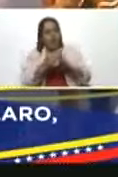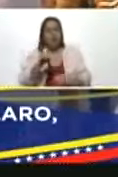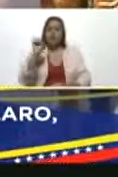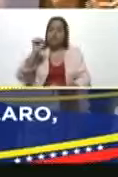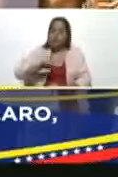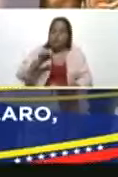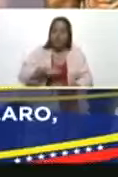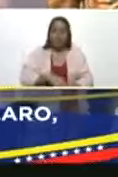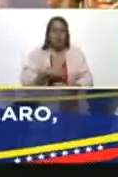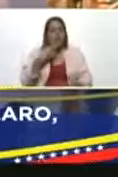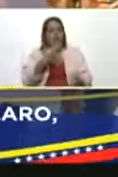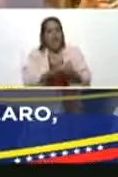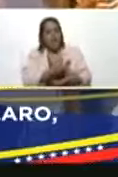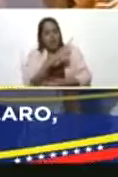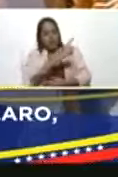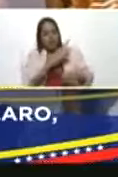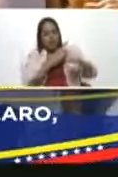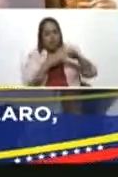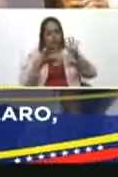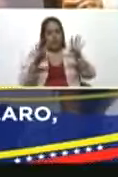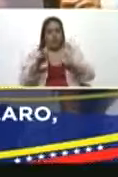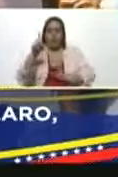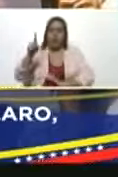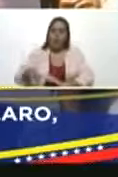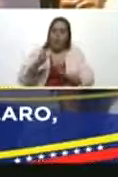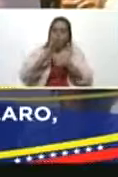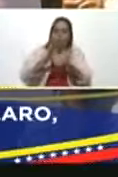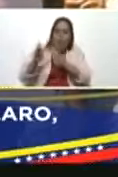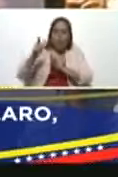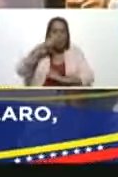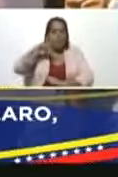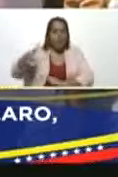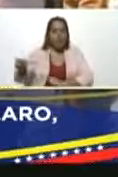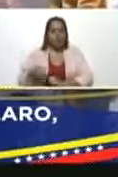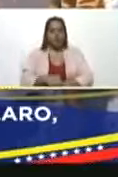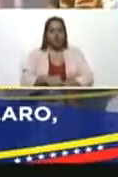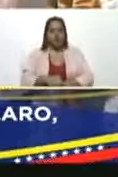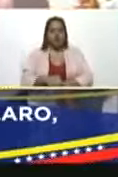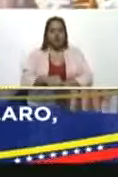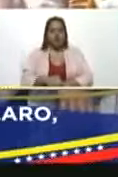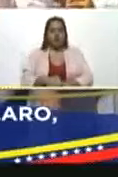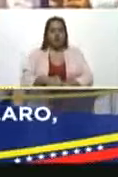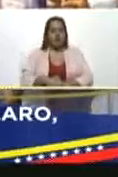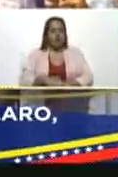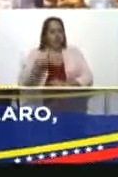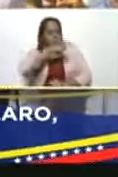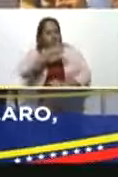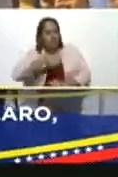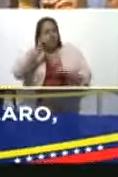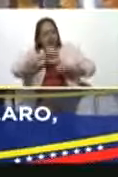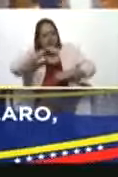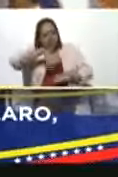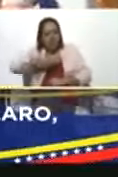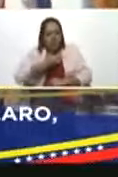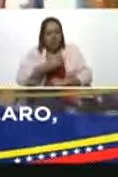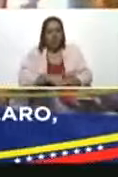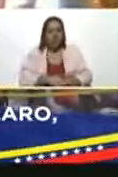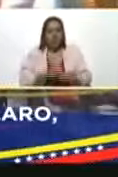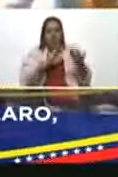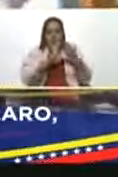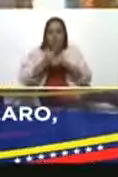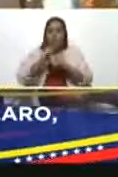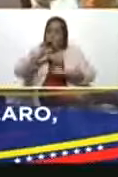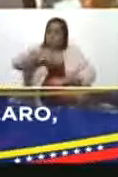supuesto. Gracias al 1x10. Y a la organización del poder popular. Así el poder popular sí puede. Las comunas